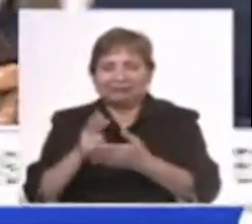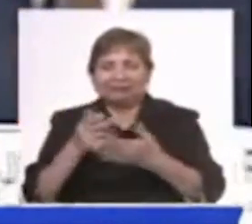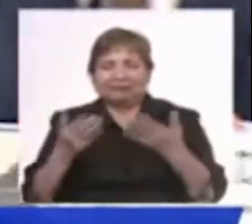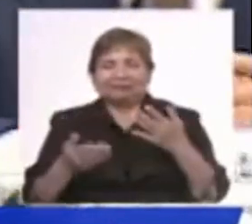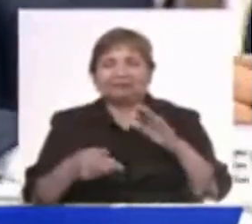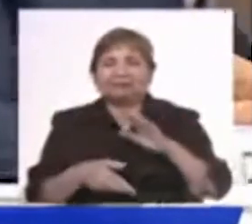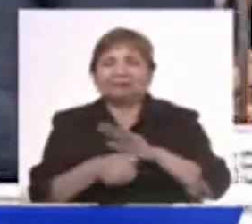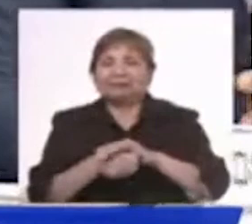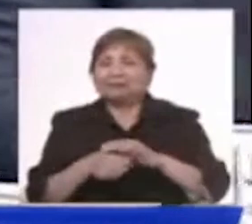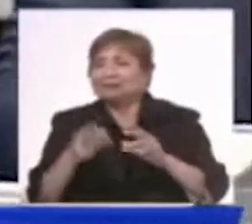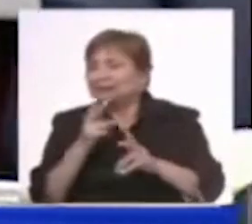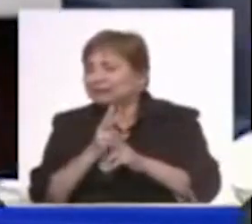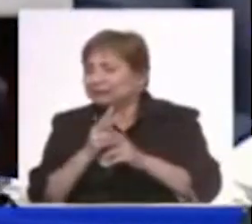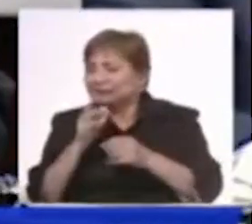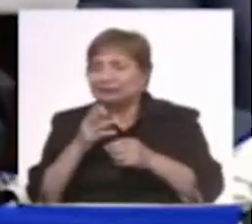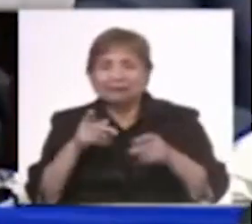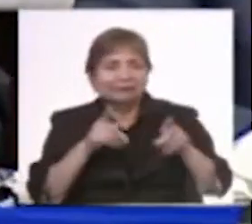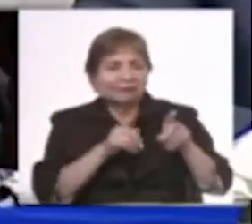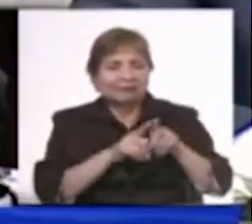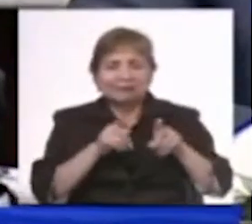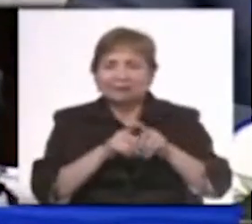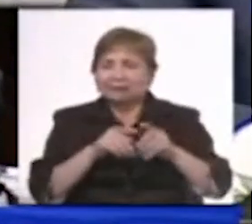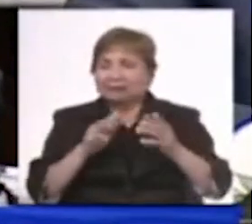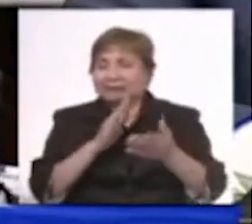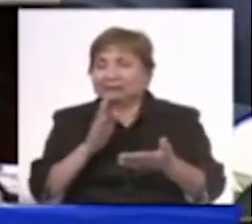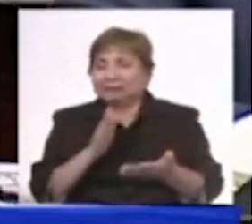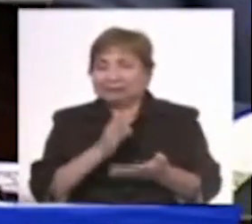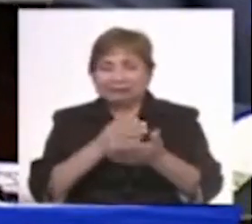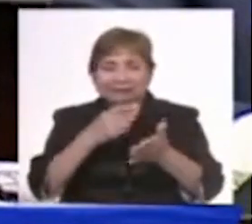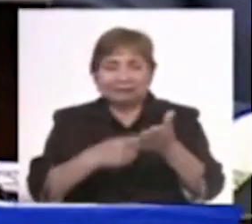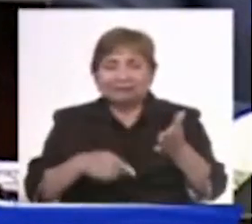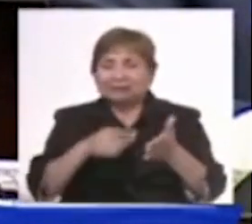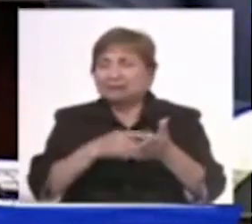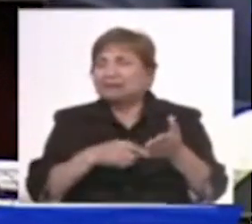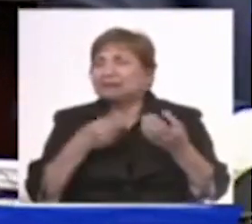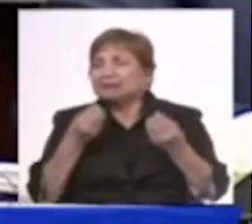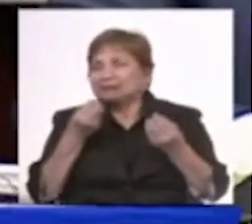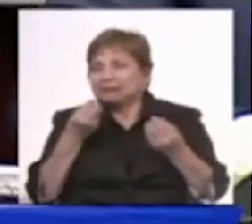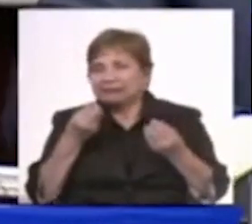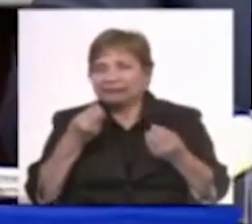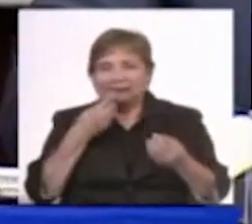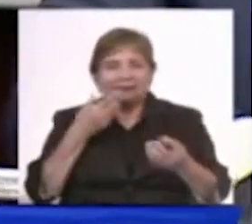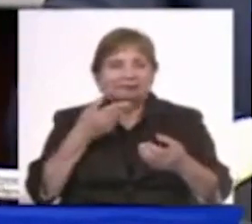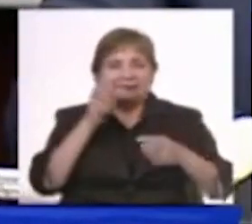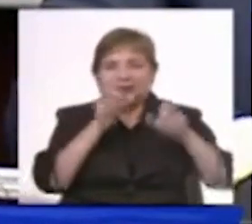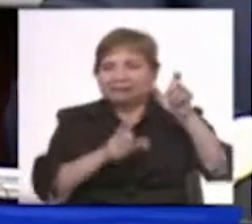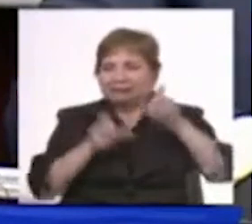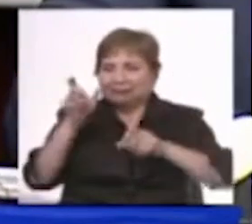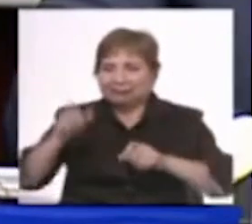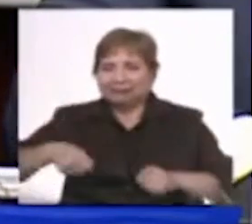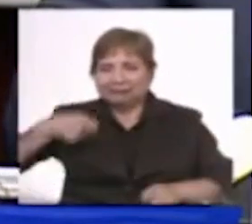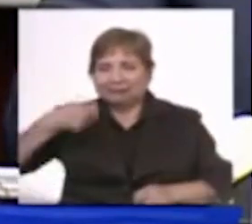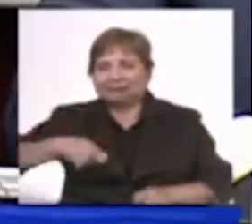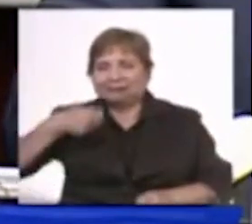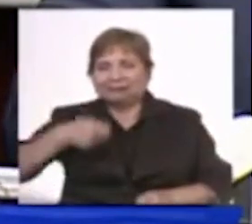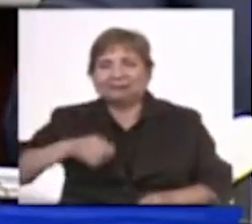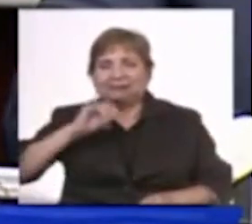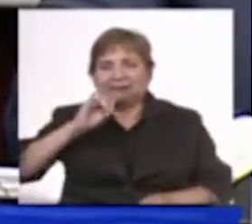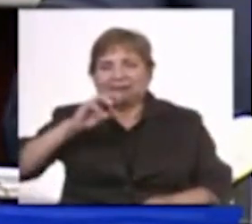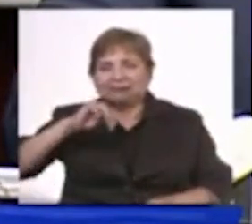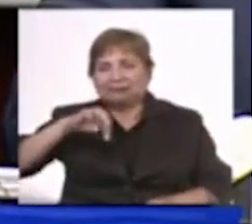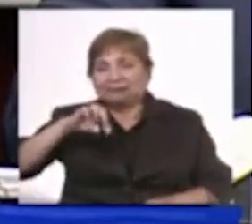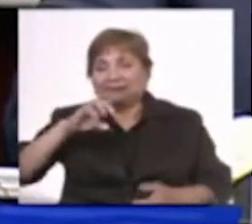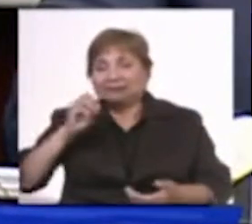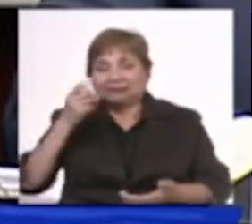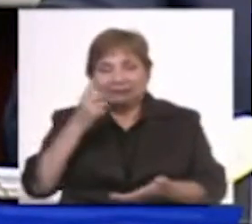de seguridad, pero al mismo tiempo genera esto también cuestionamientos. Cuestionamientos porque es la ciudadanía que paga los impuestos y son esos